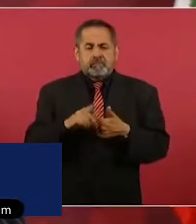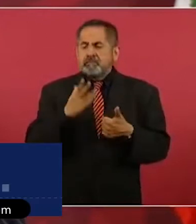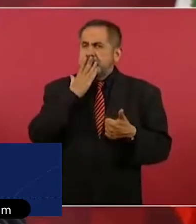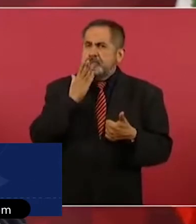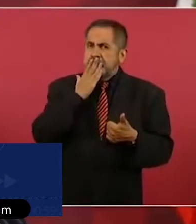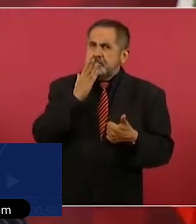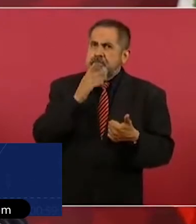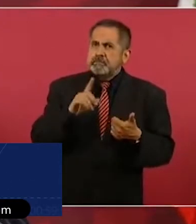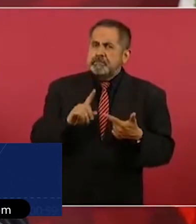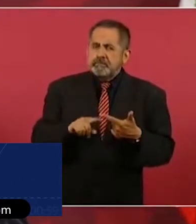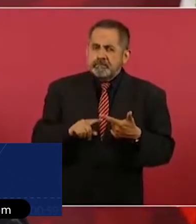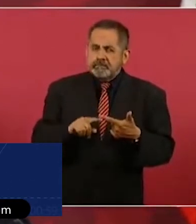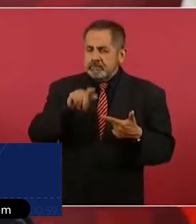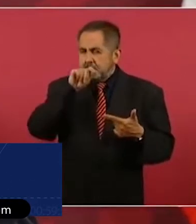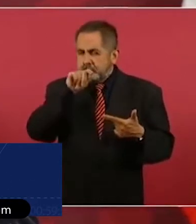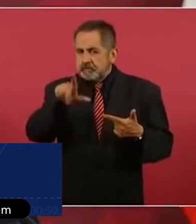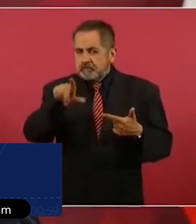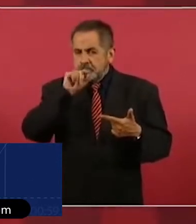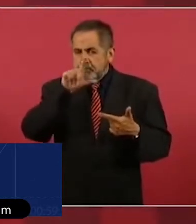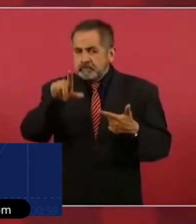Sonora, Jalisco,